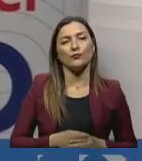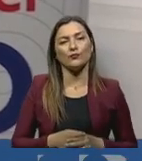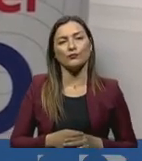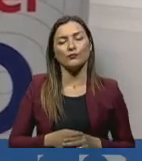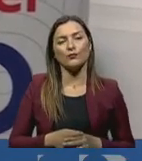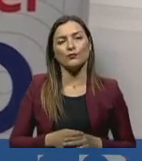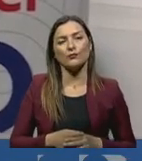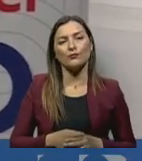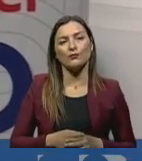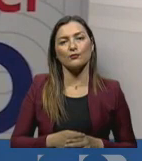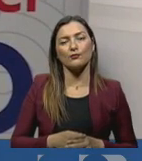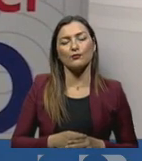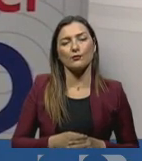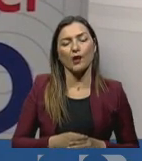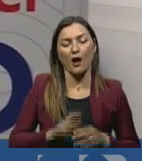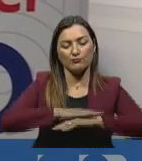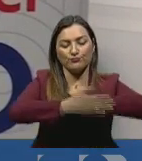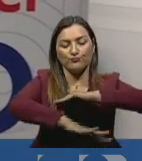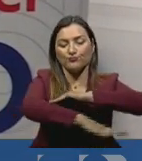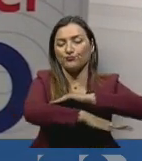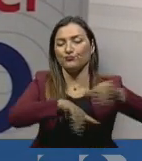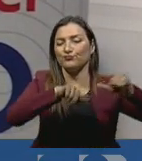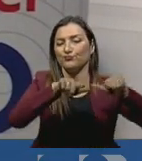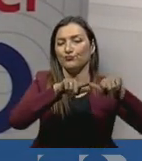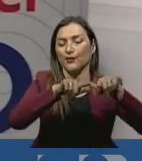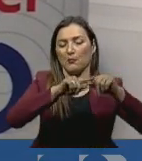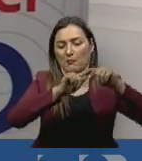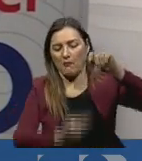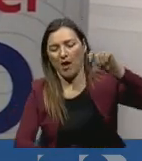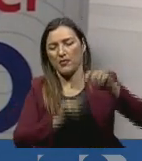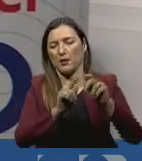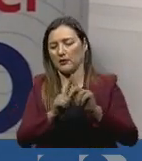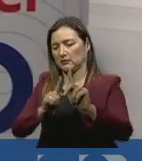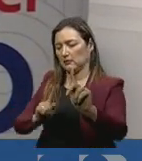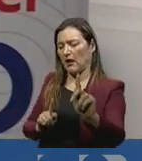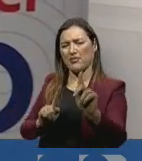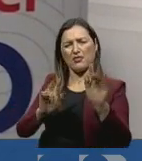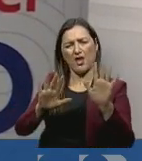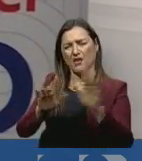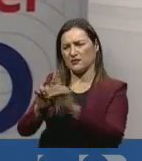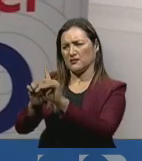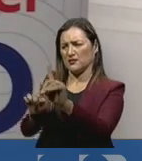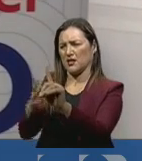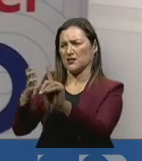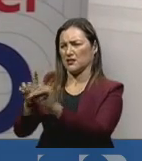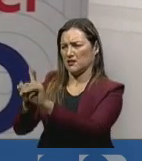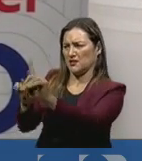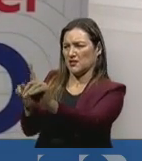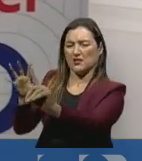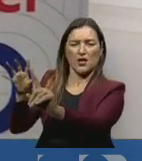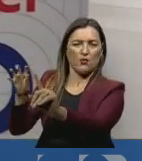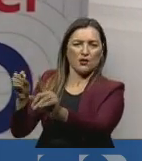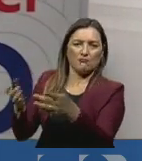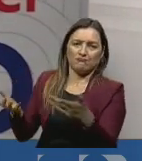retiros realmente hay quebradas donde se establecen diez metros más adelante 15 luego 50 entonces Esta